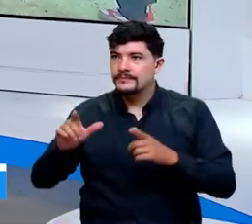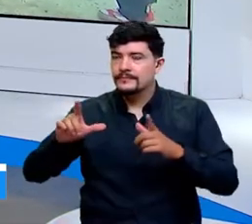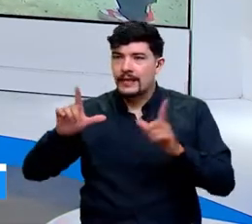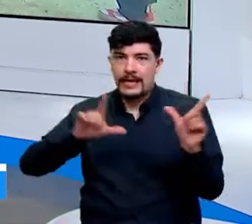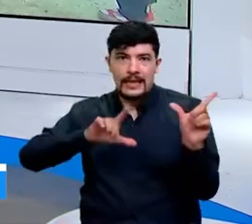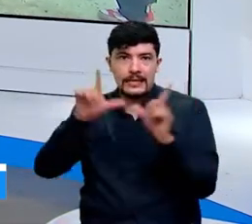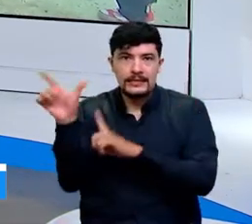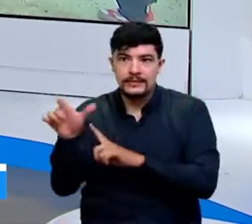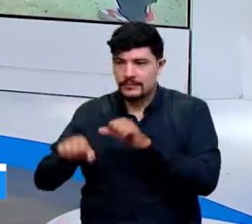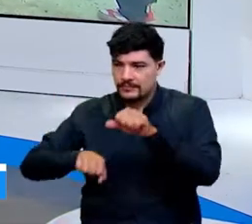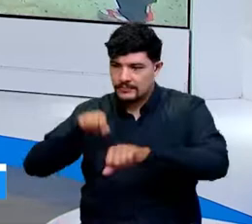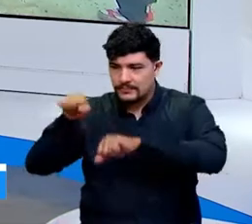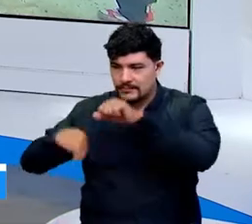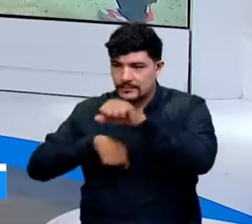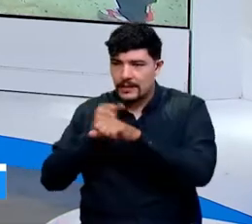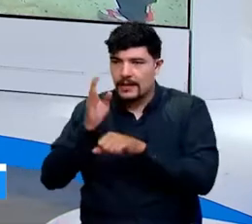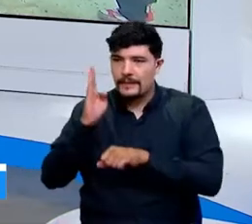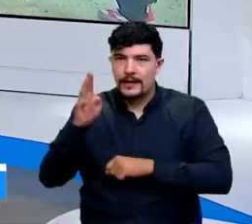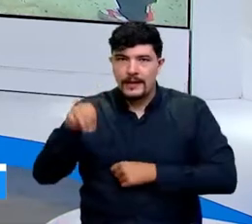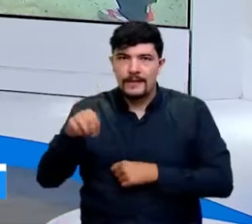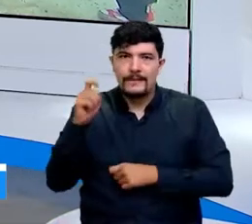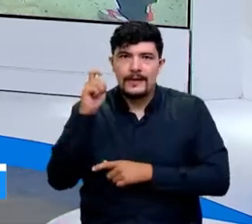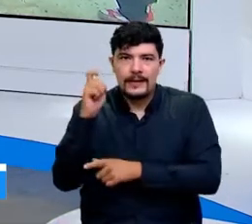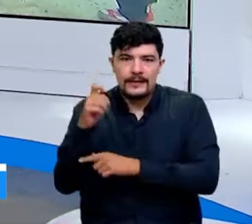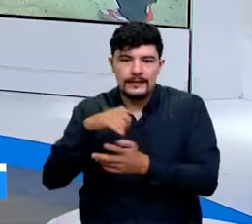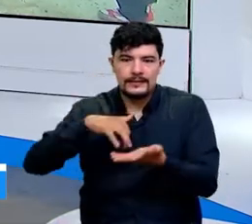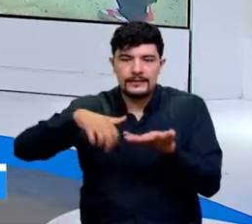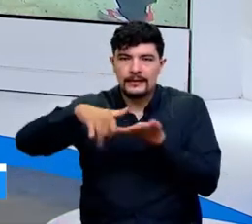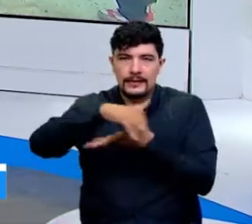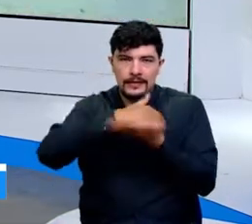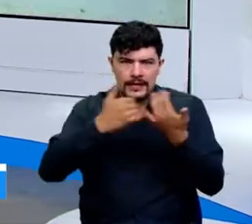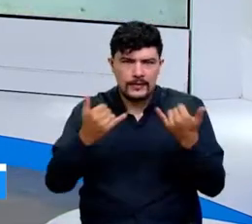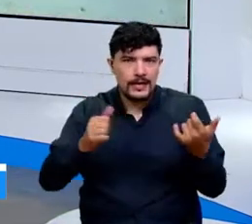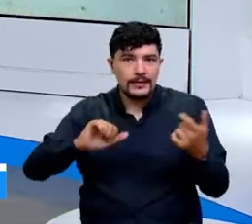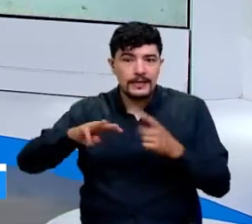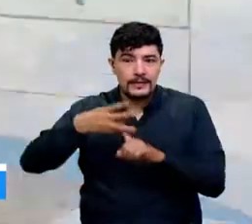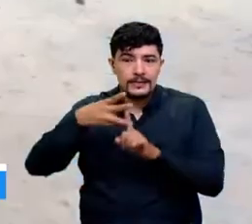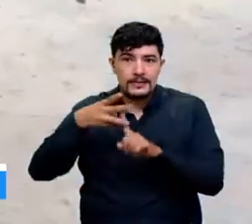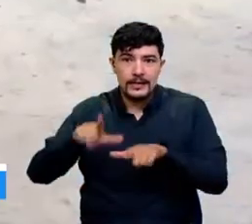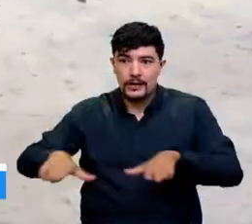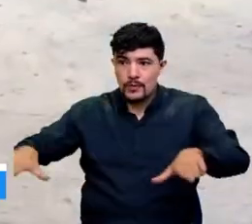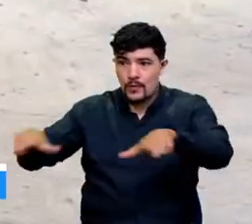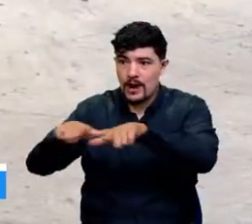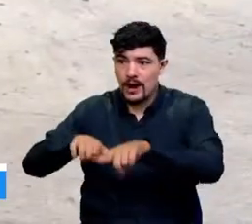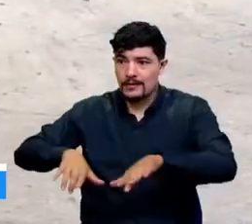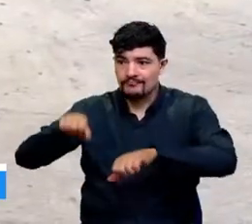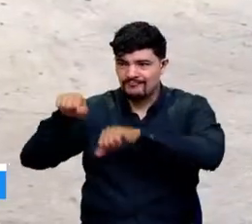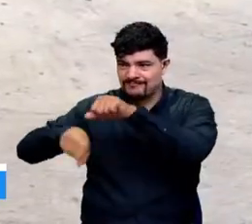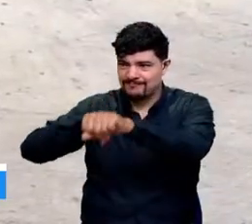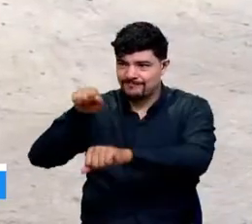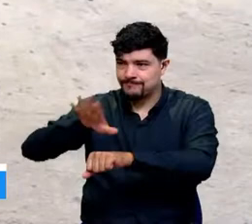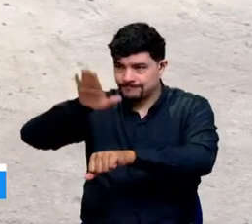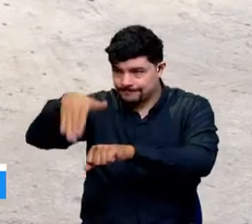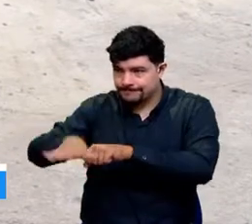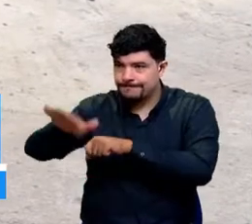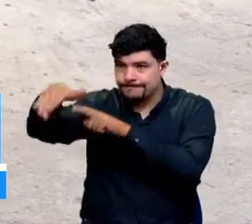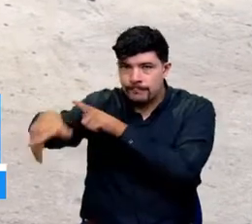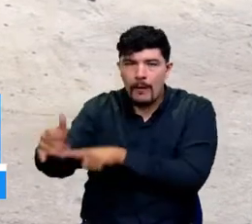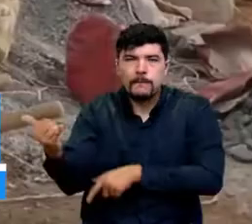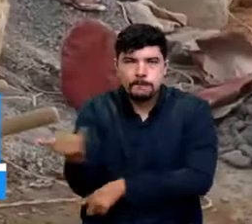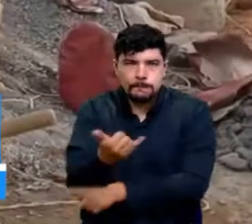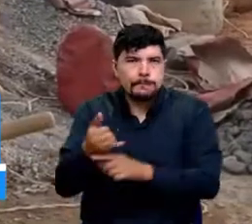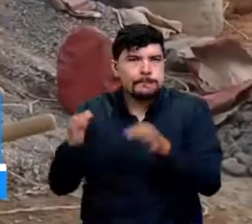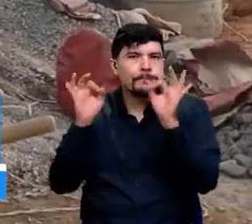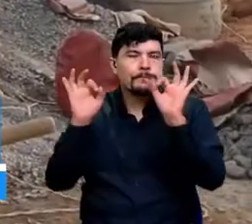y será la tercera que tendrá nuestro departamento. En el municipio de Barbosa se construye lo que